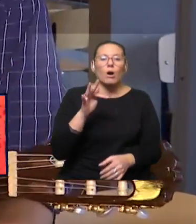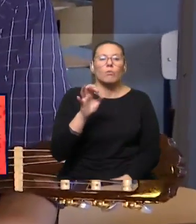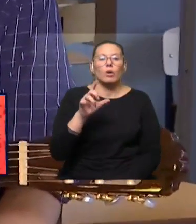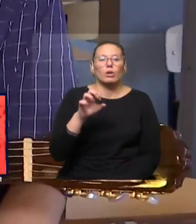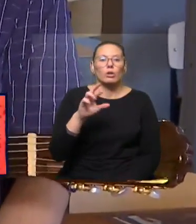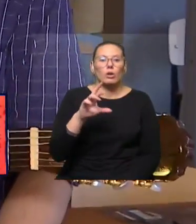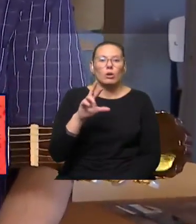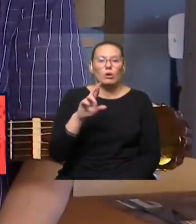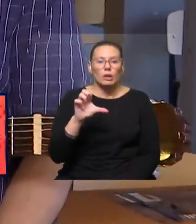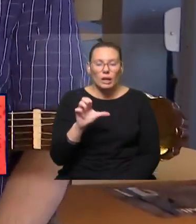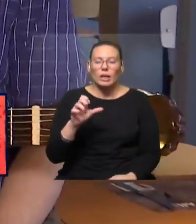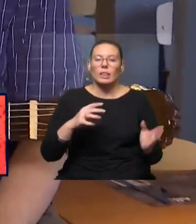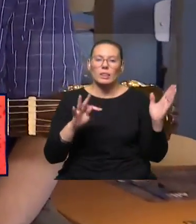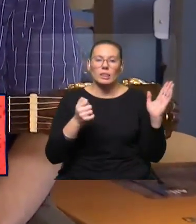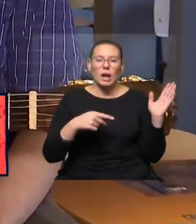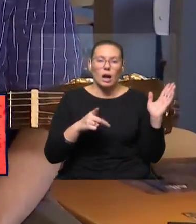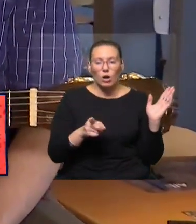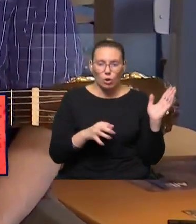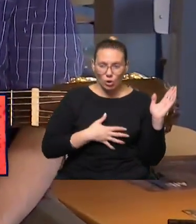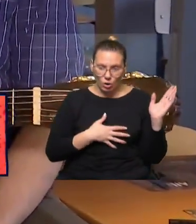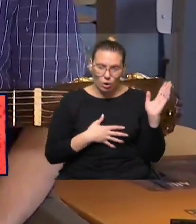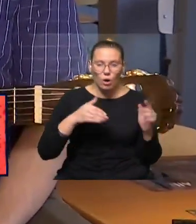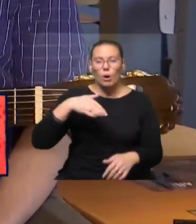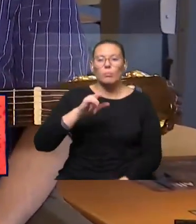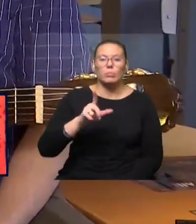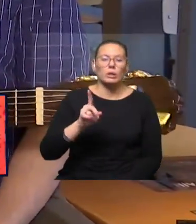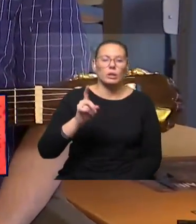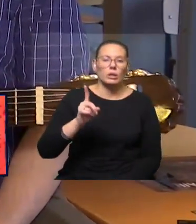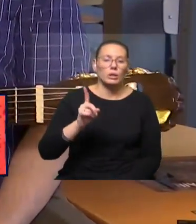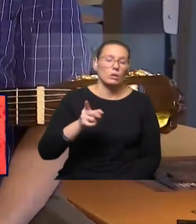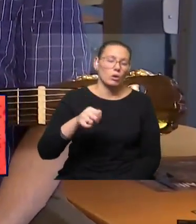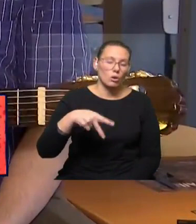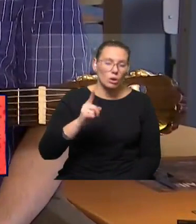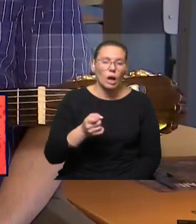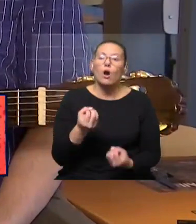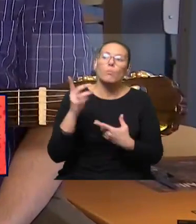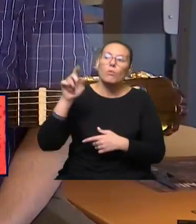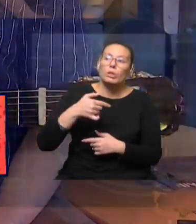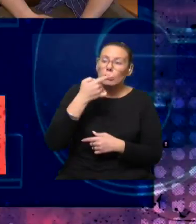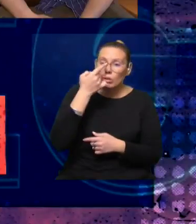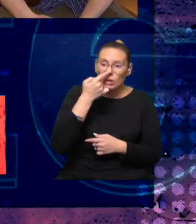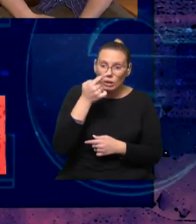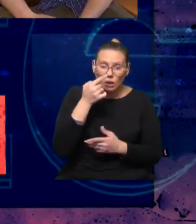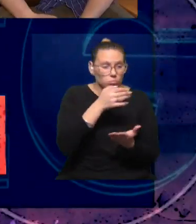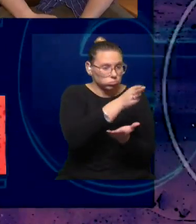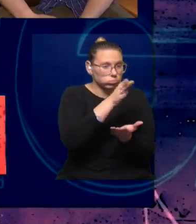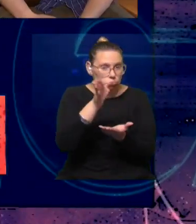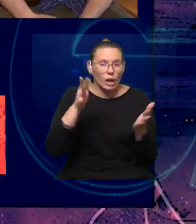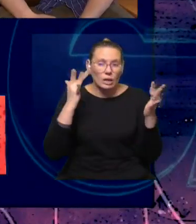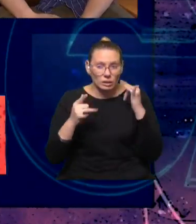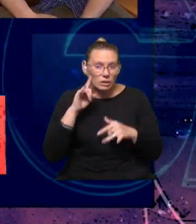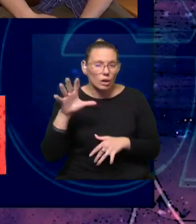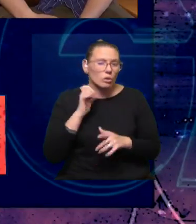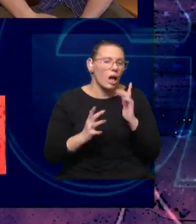Tango de milonga Cómo nació ese gusto por esas esas corrientes artísticas te acordás